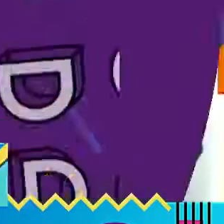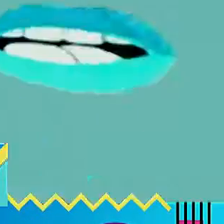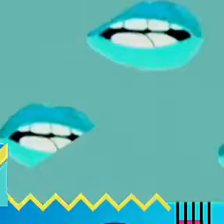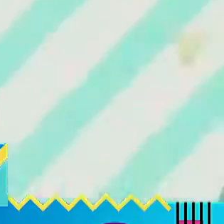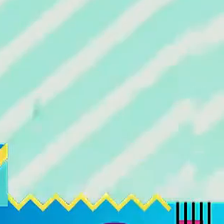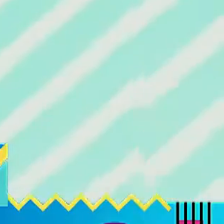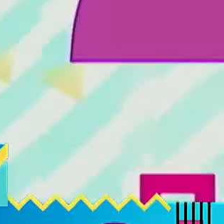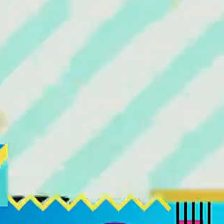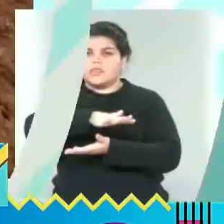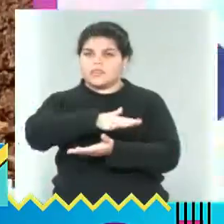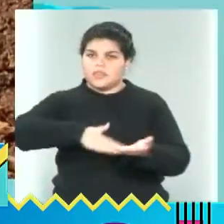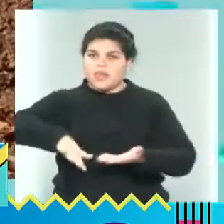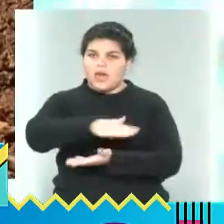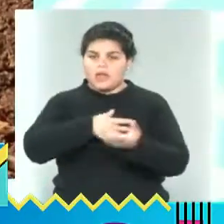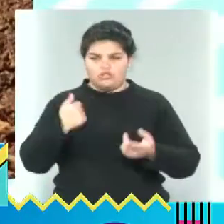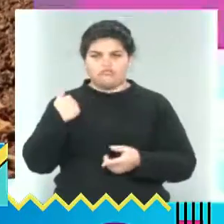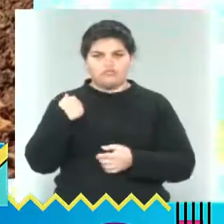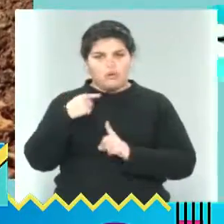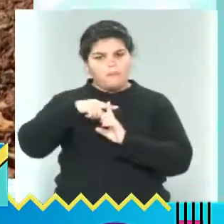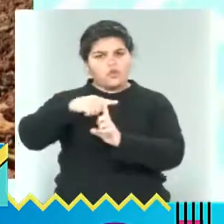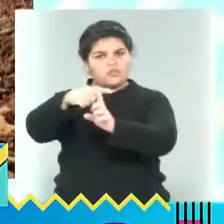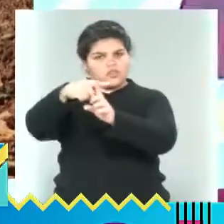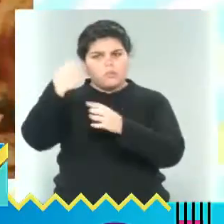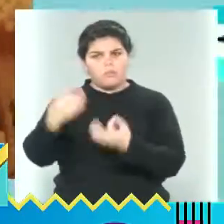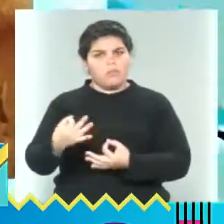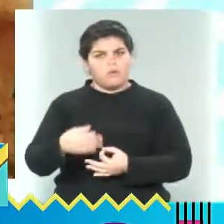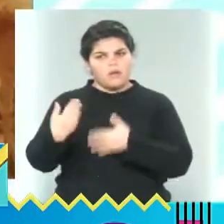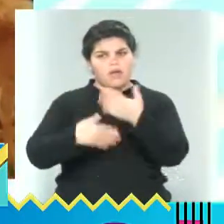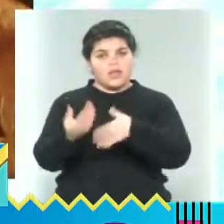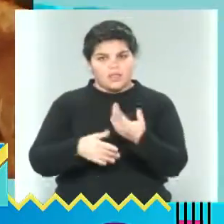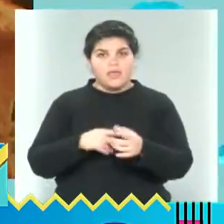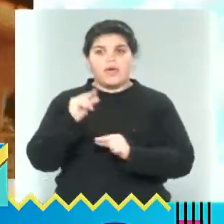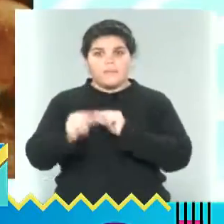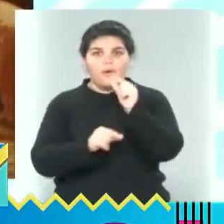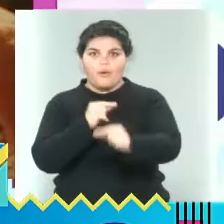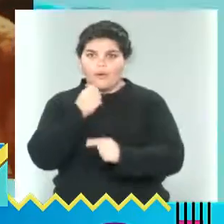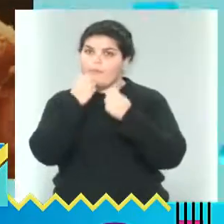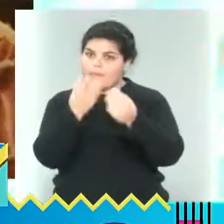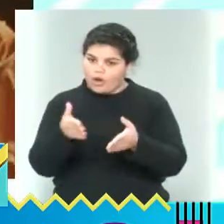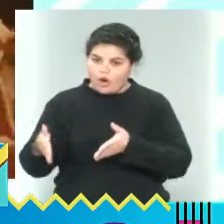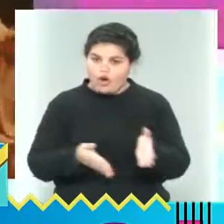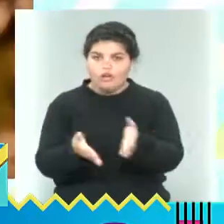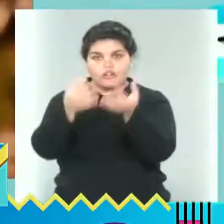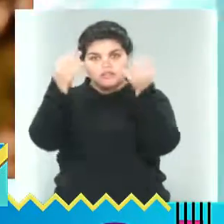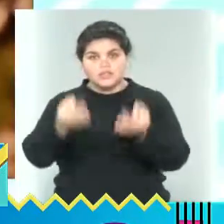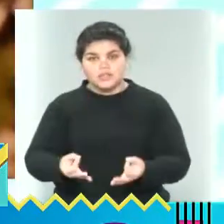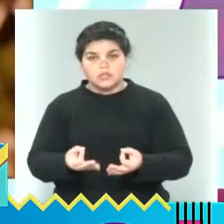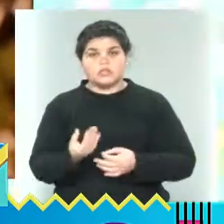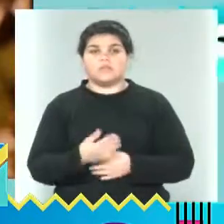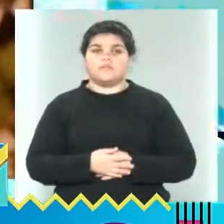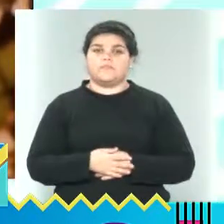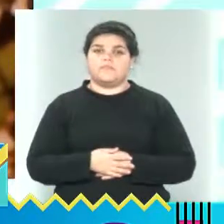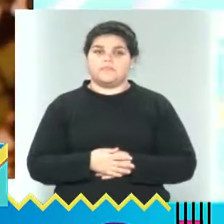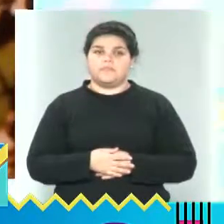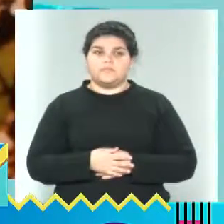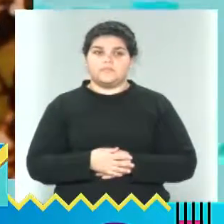muy optimista en el diagnóstico que tiene el paciente. Yo creo que el paciente va por buen camino, va a tener que estar un par